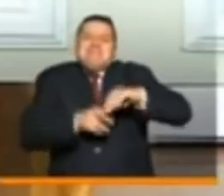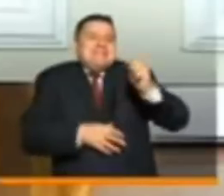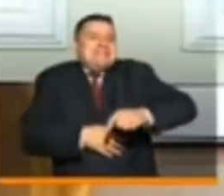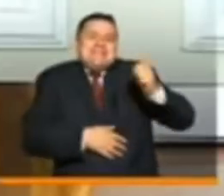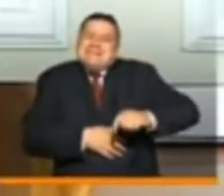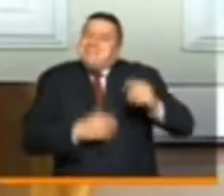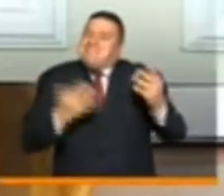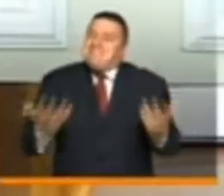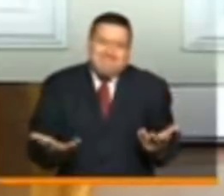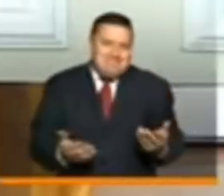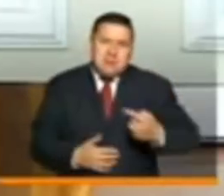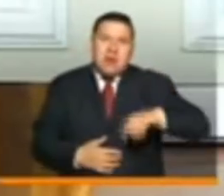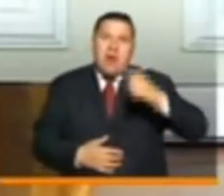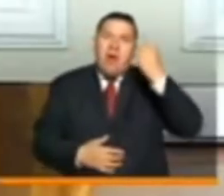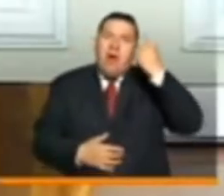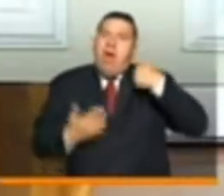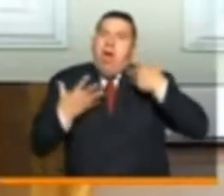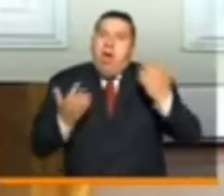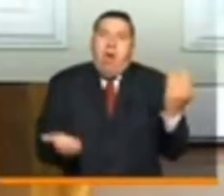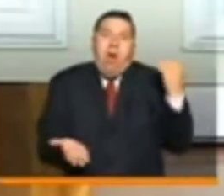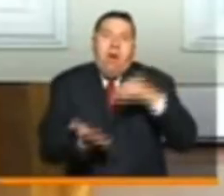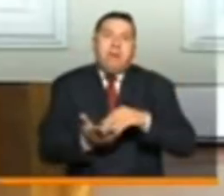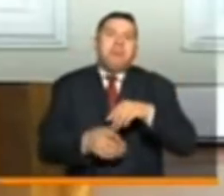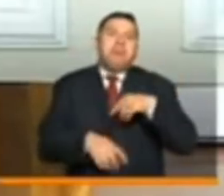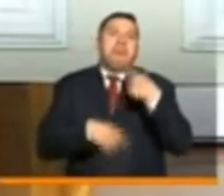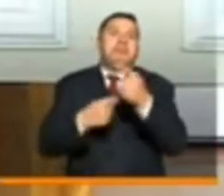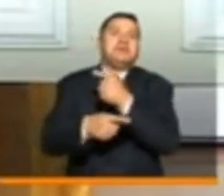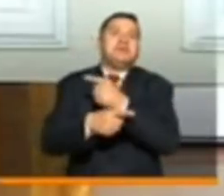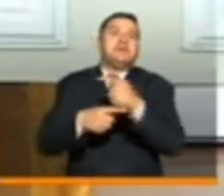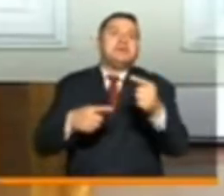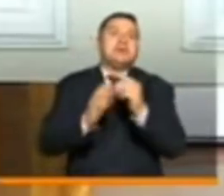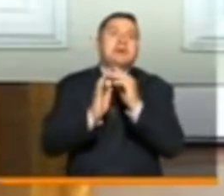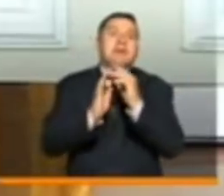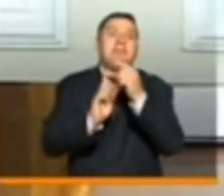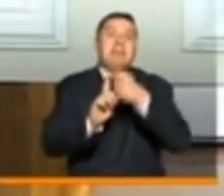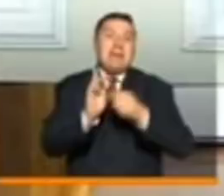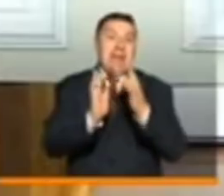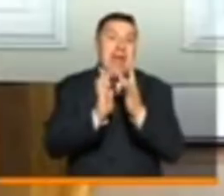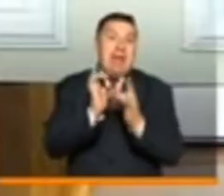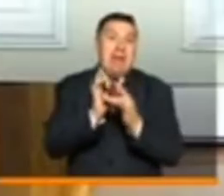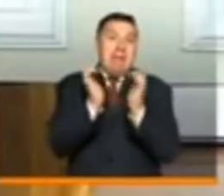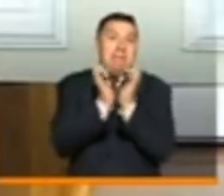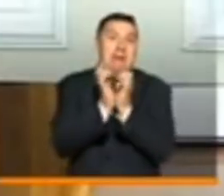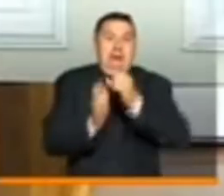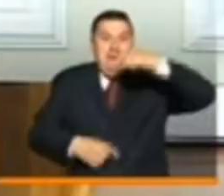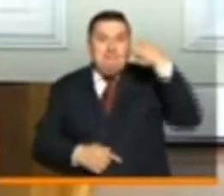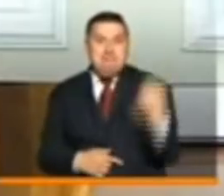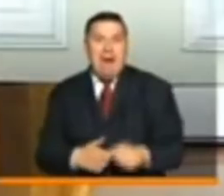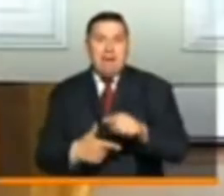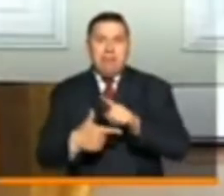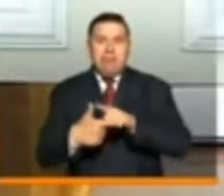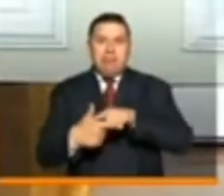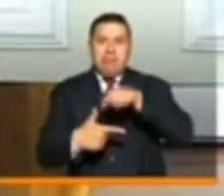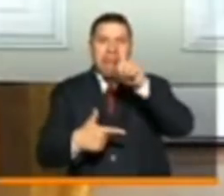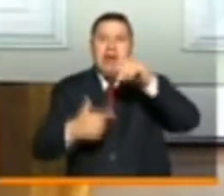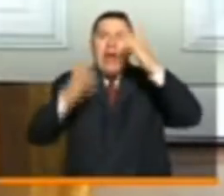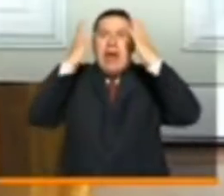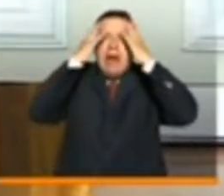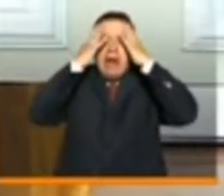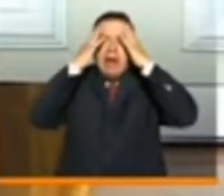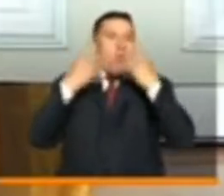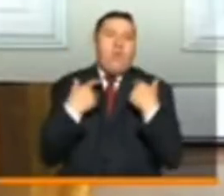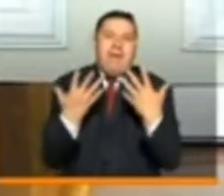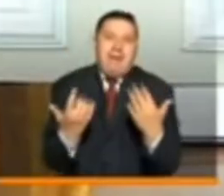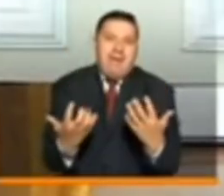para nosotros no vivir en las próximas semanas del mes de abril o en el mes de mayo que no estemos viendo un